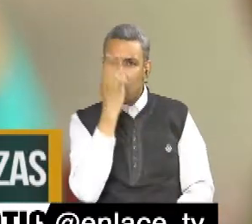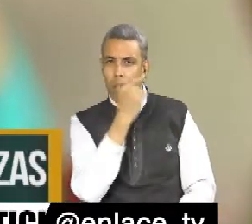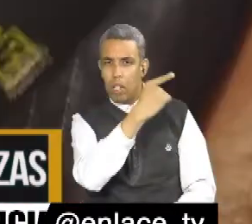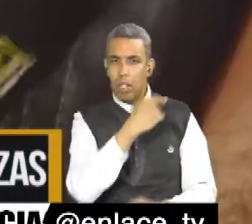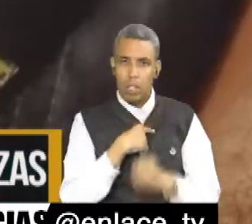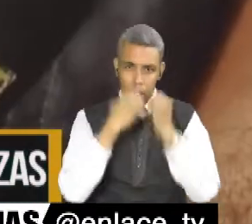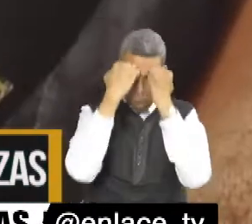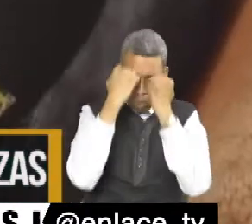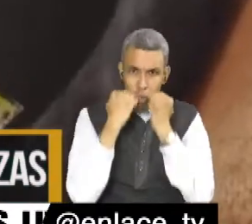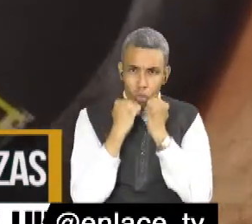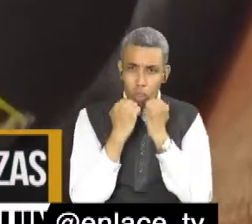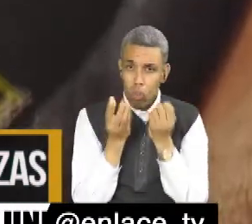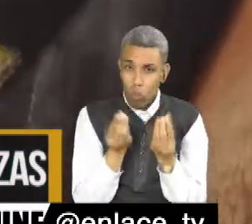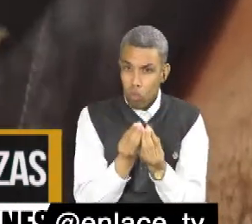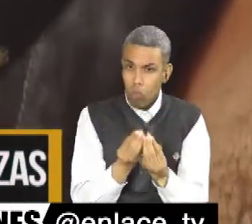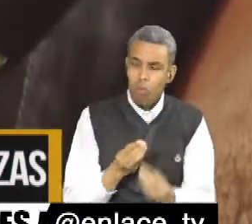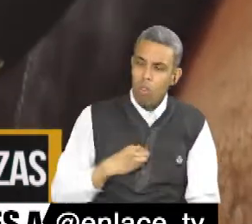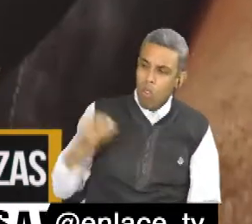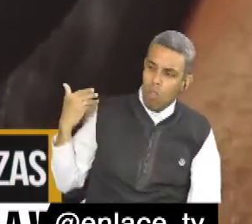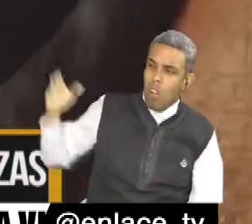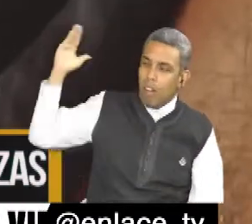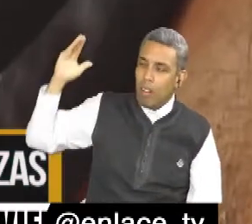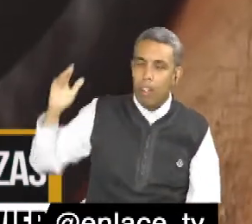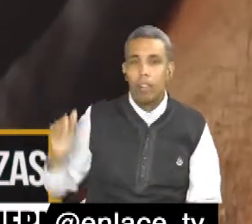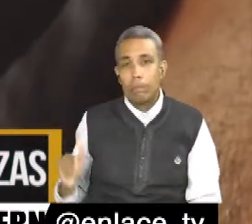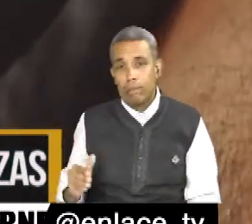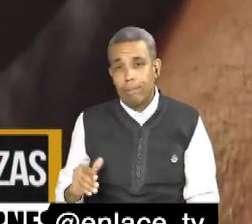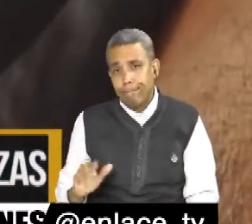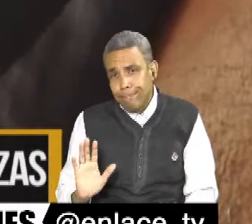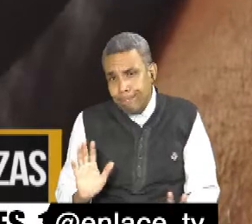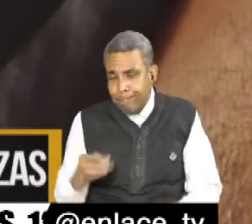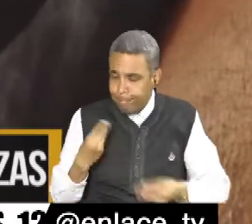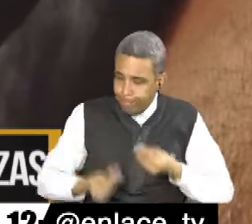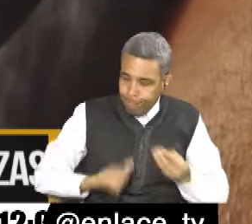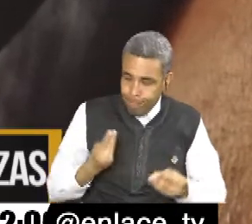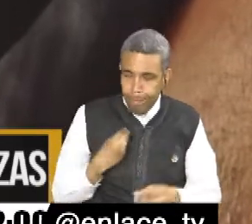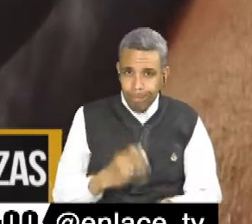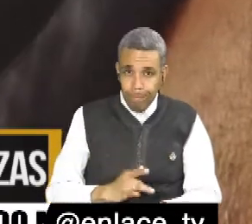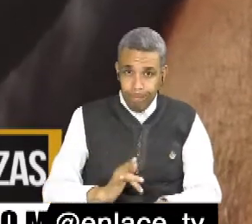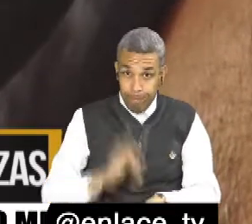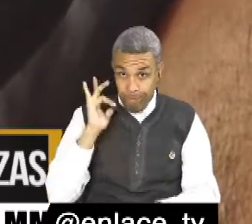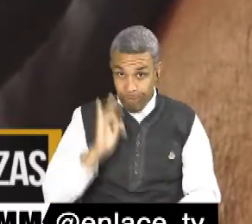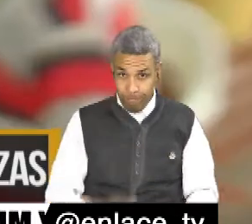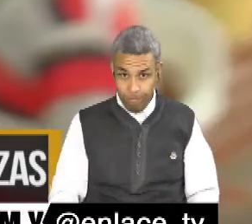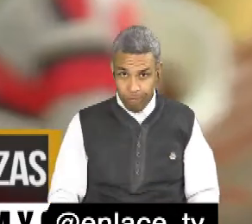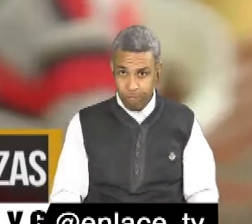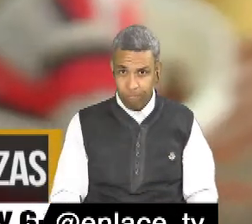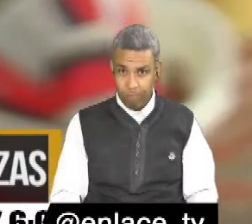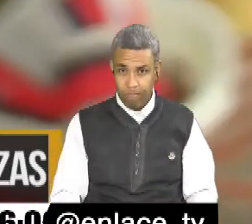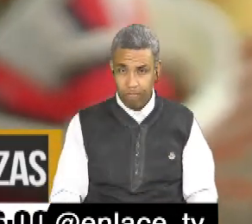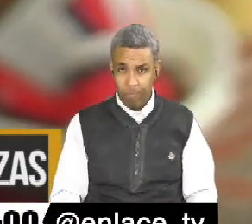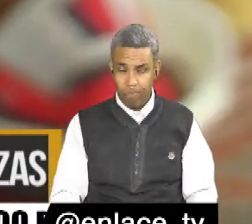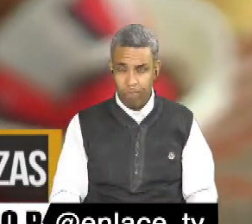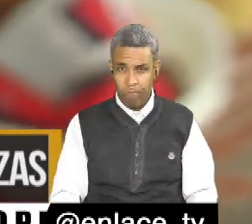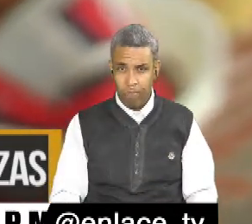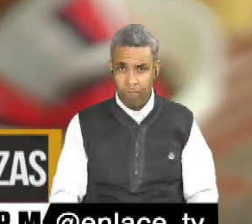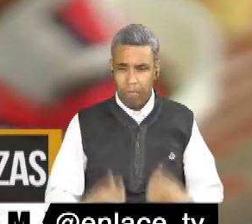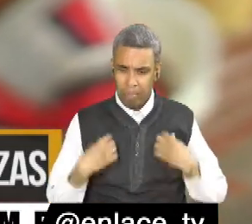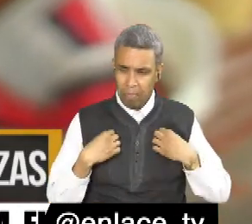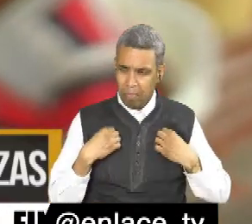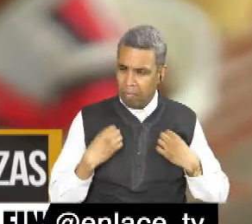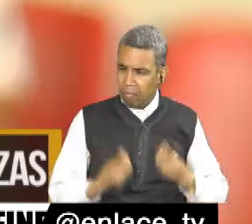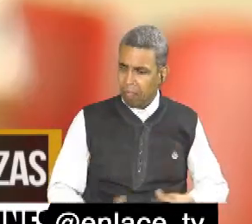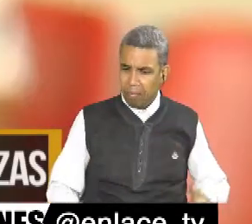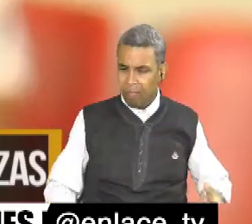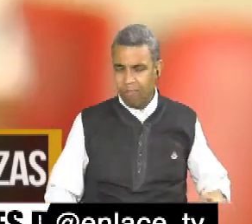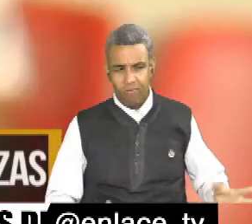región. Es difícil porque yo no estoy acostumbrado a estas cosas y me siento bastante mal porque uno